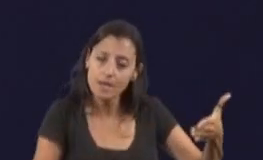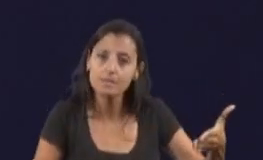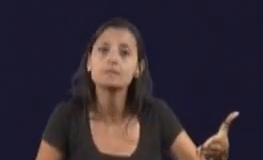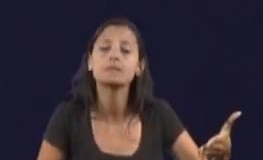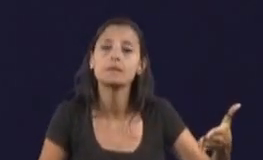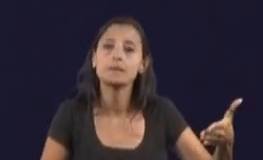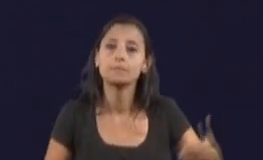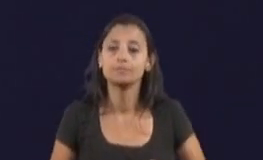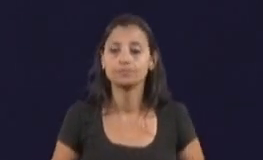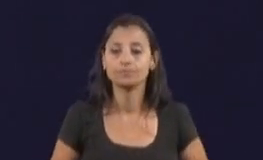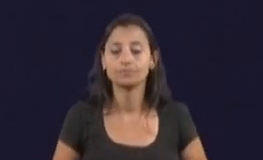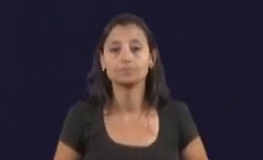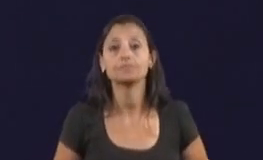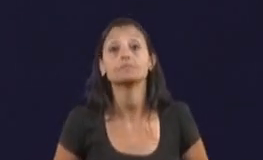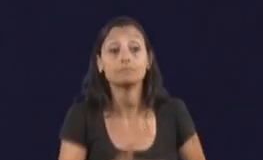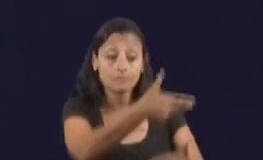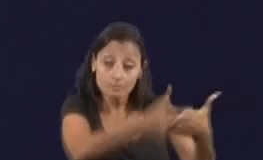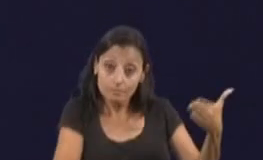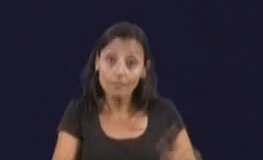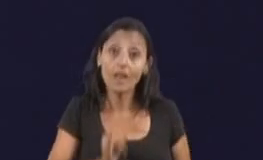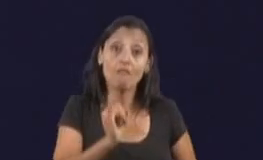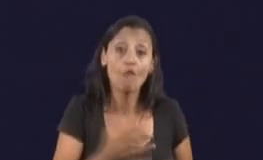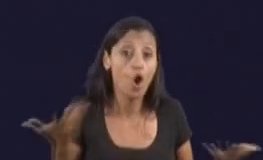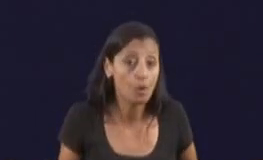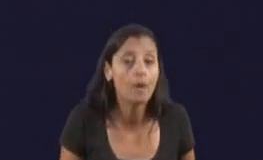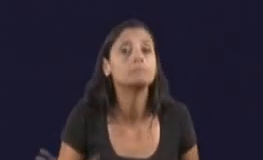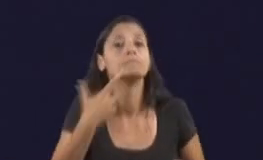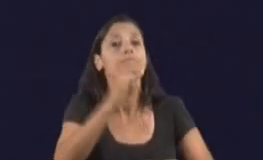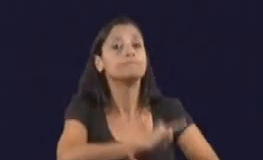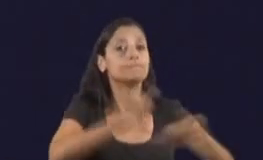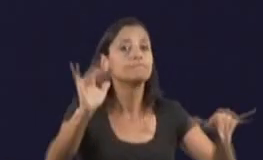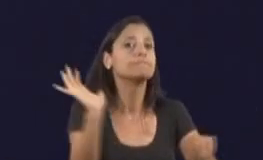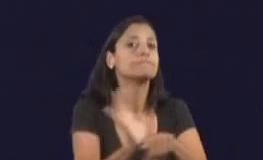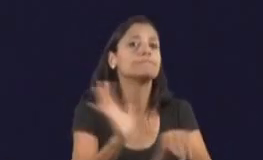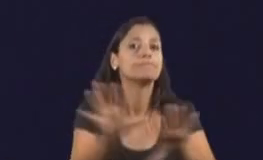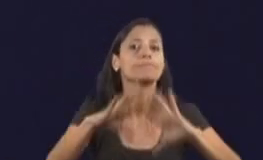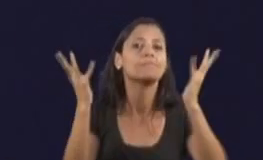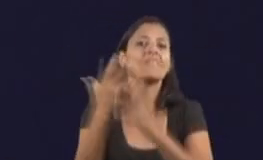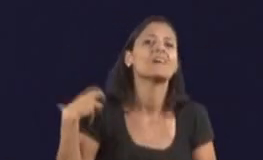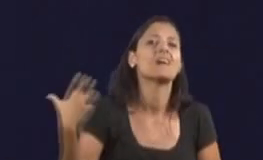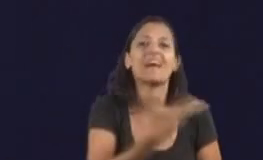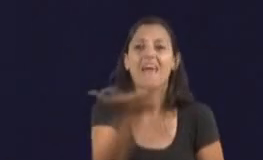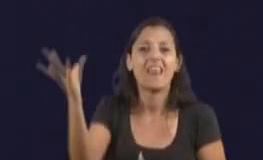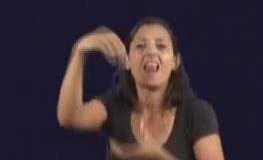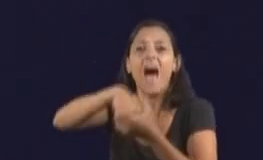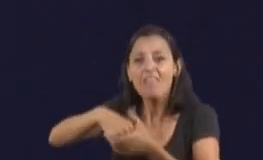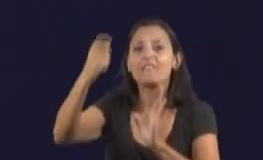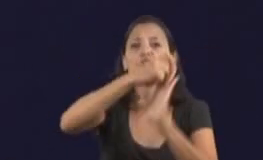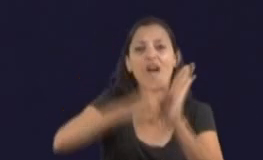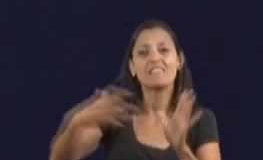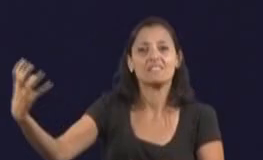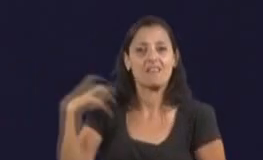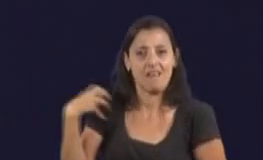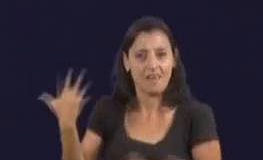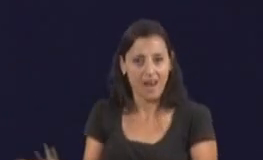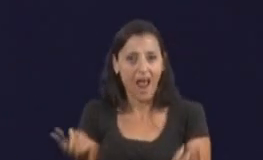valga la redundancia, te informa cuál es la ponderación que tiene cada uno de los rubros dentro del índice general.